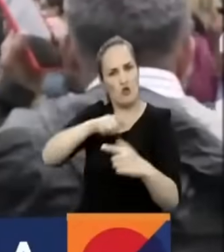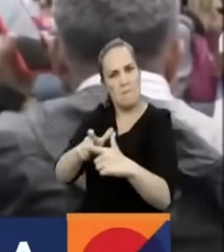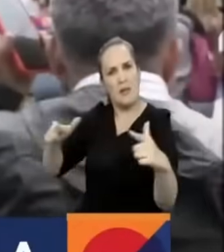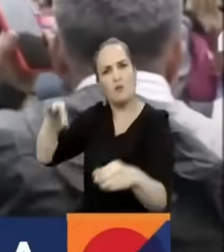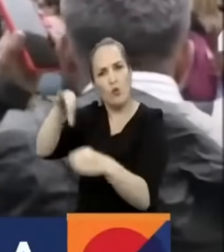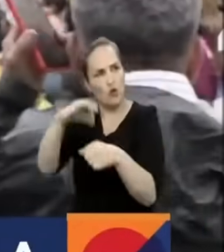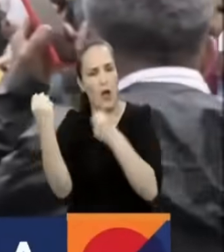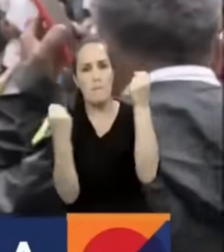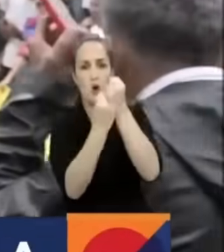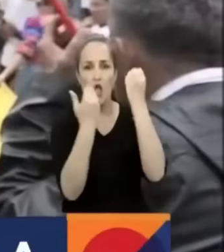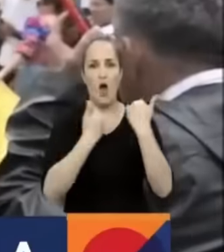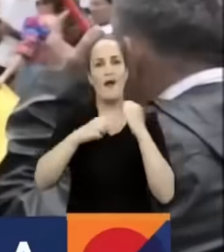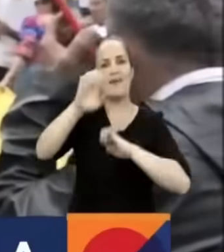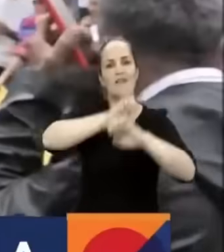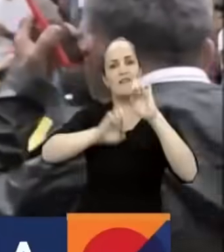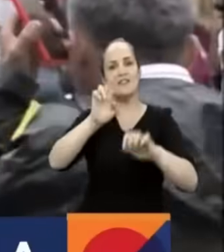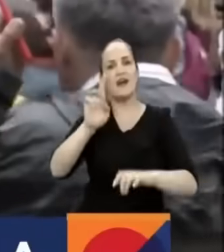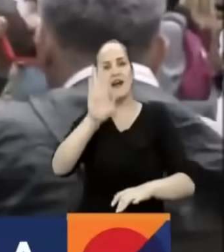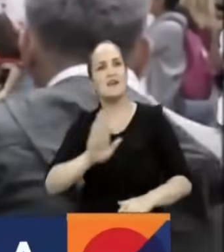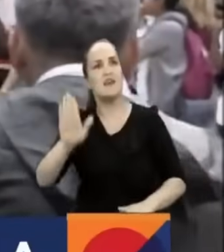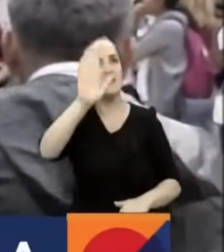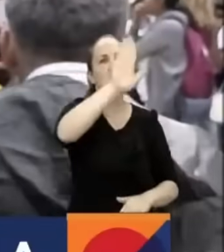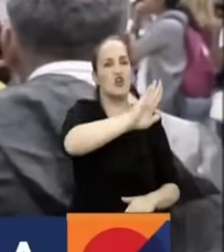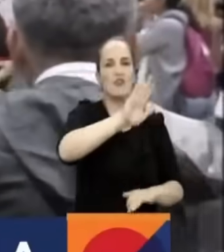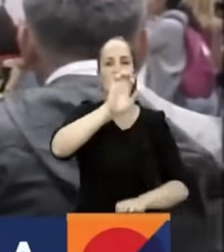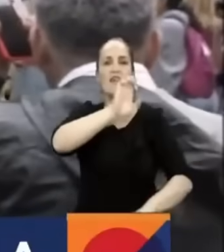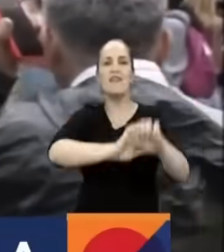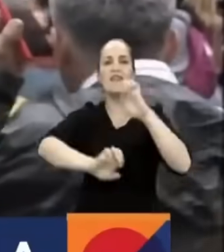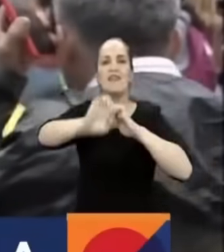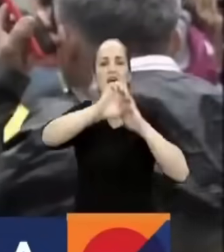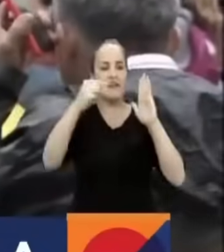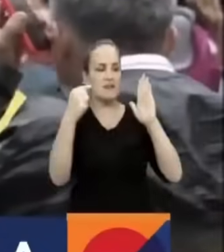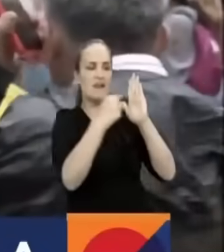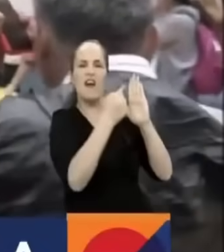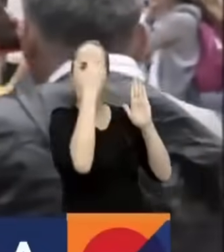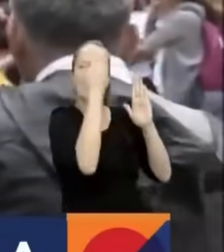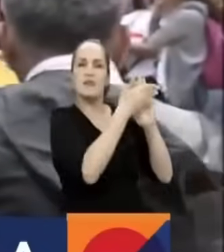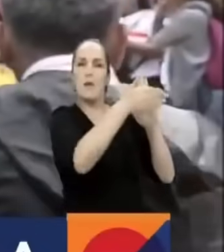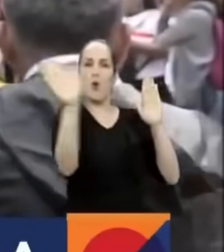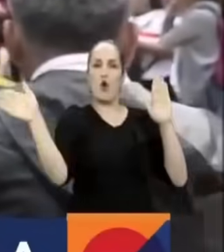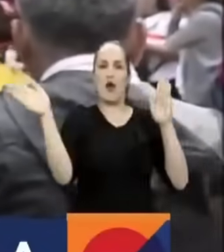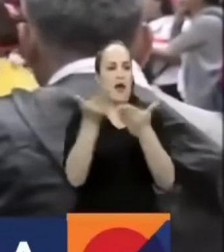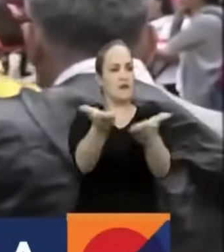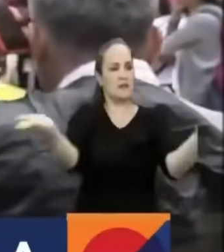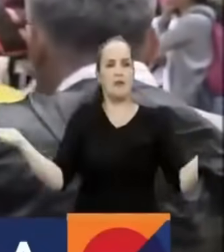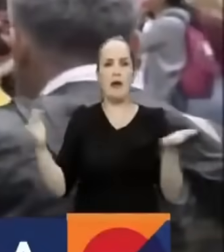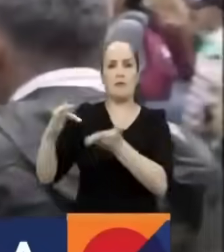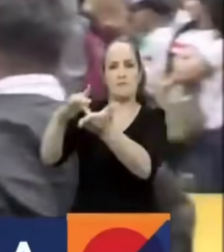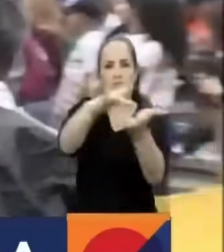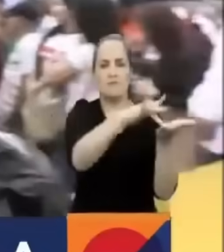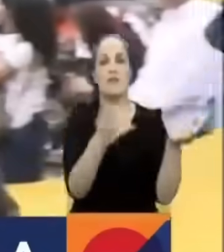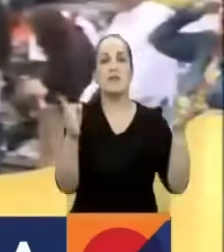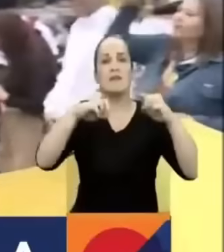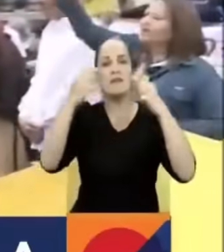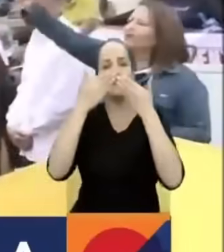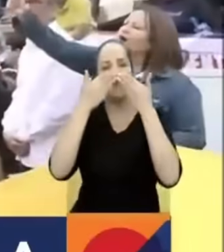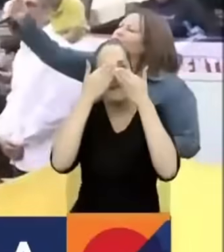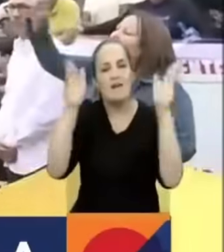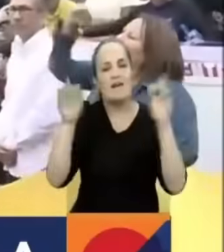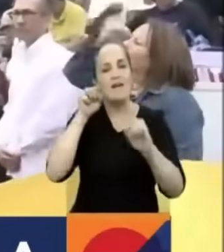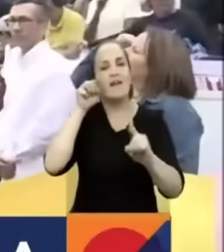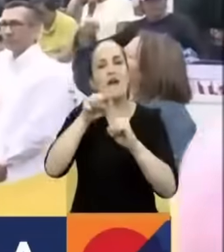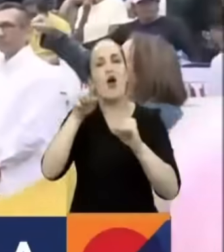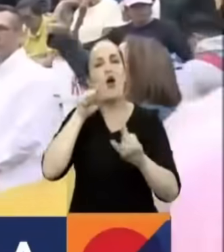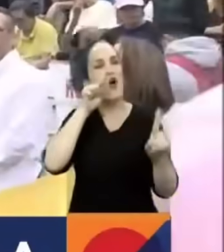regiones, estamos aquí defendiendo la democracia, estamos defendiendo el gobierno del cambio